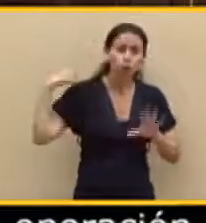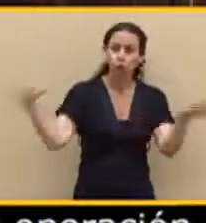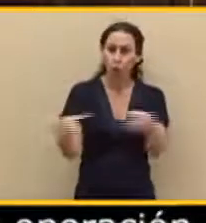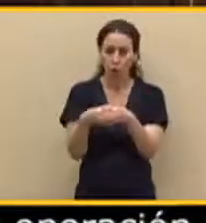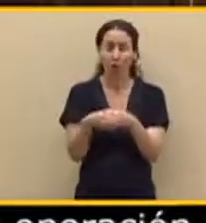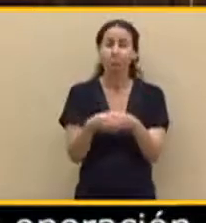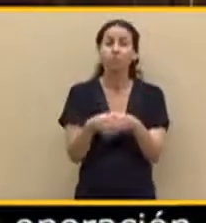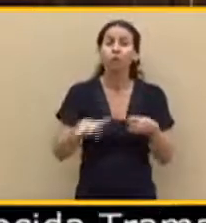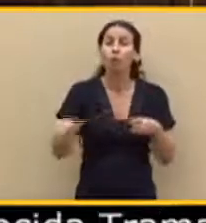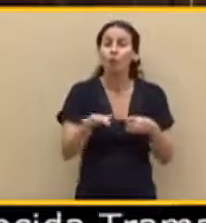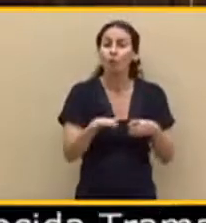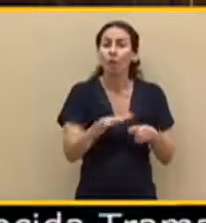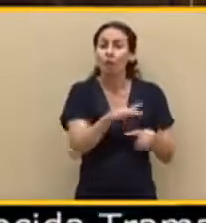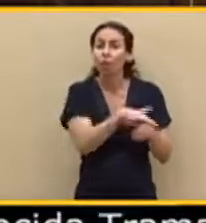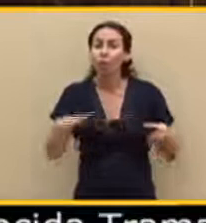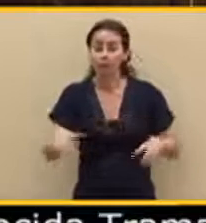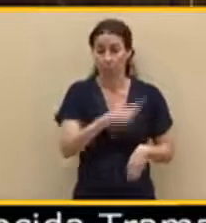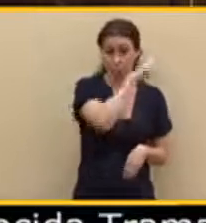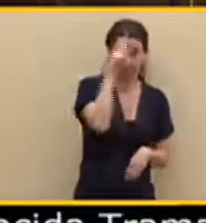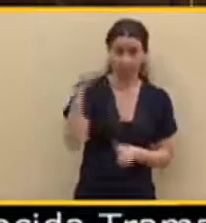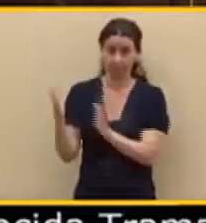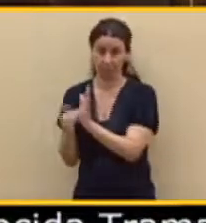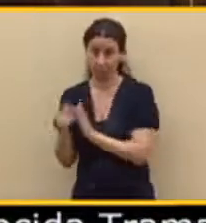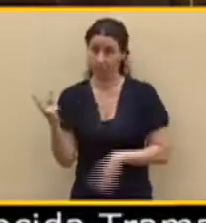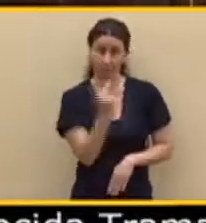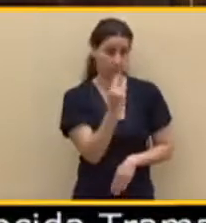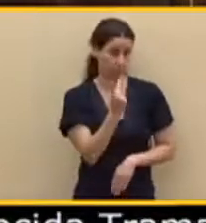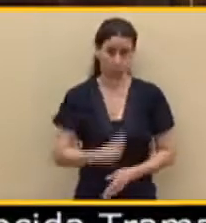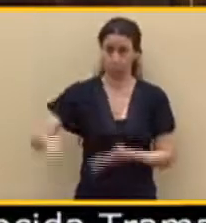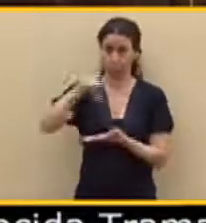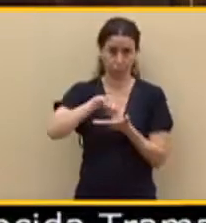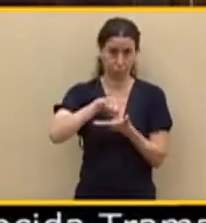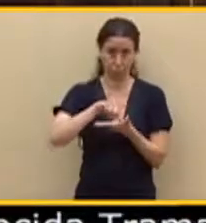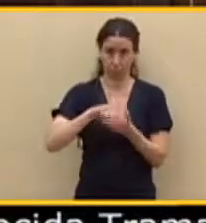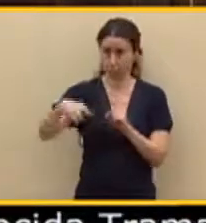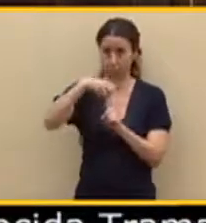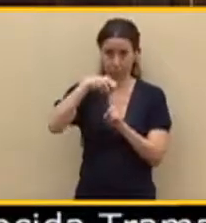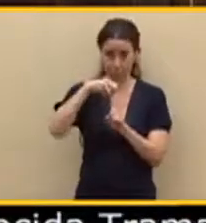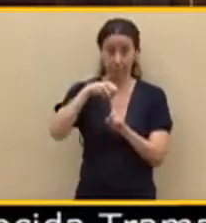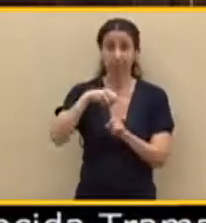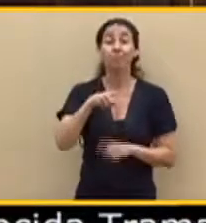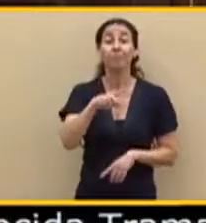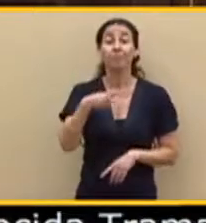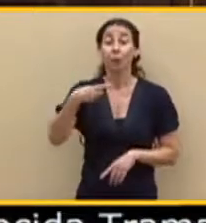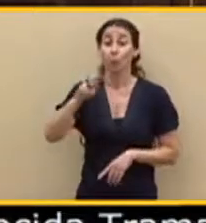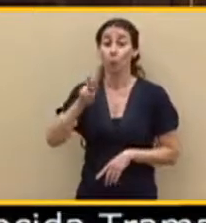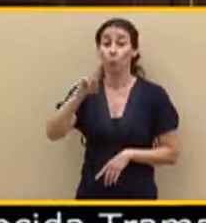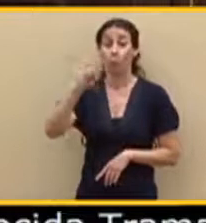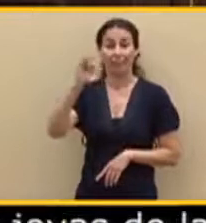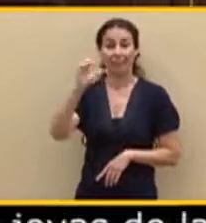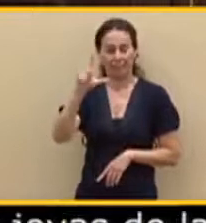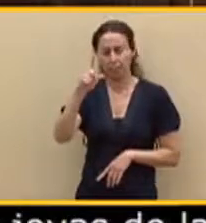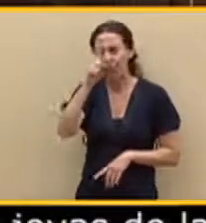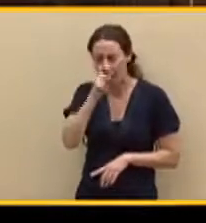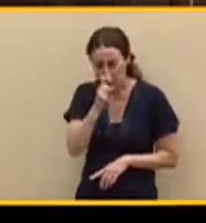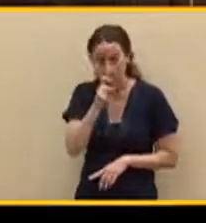y Valencia. Son las joyas de la corona, señorías. De la trama Gürtel, quiero recordarles que la Audiencia